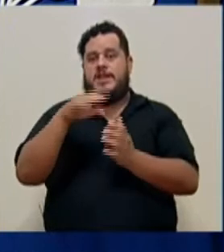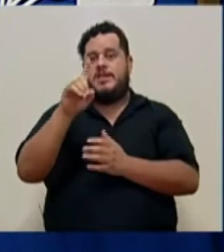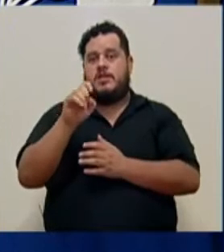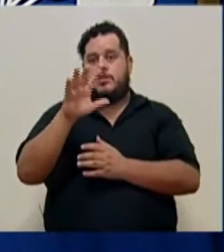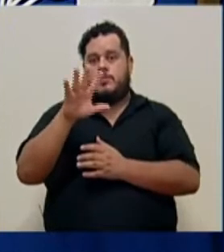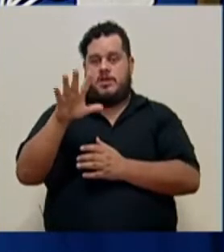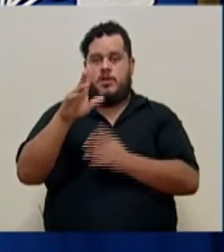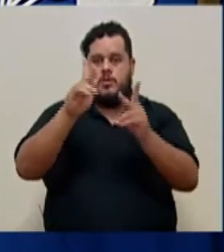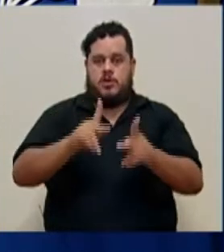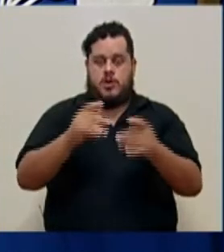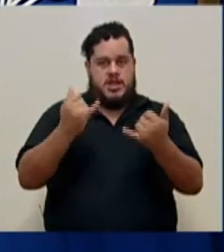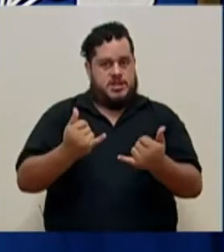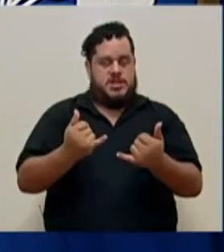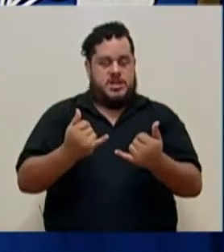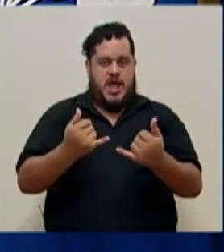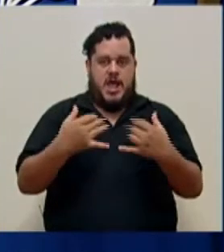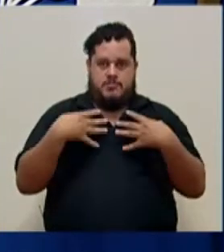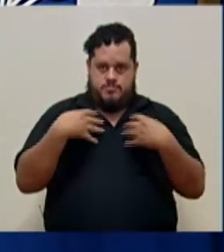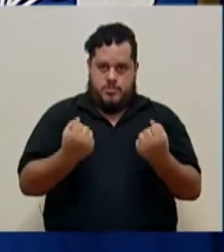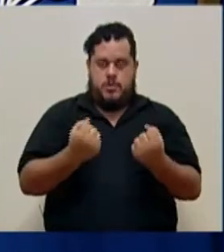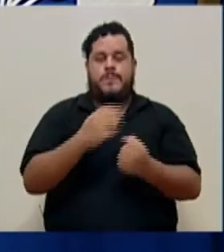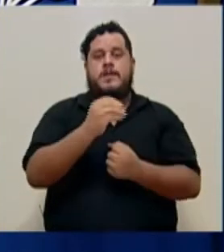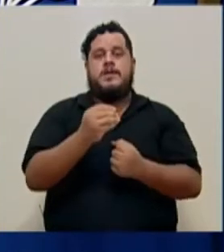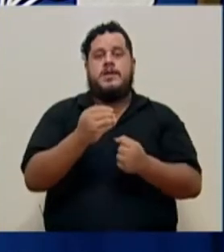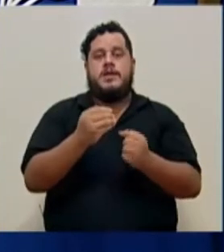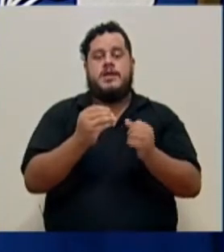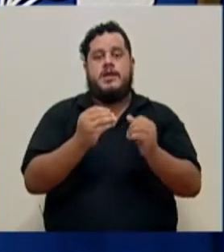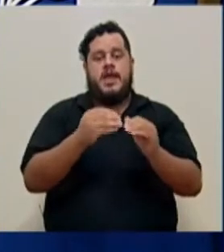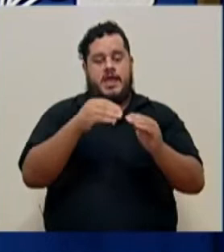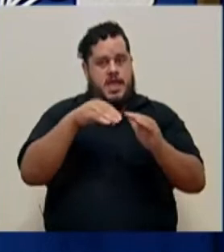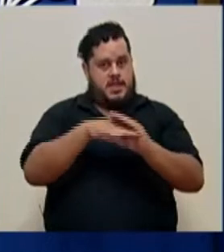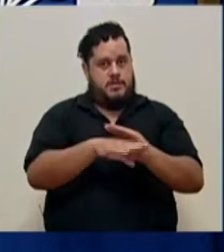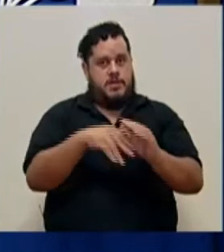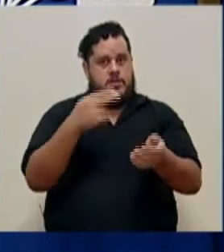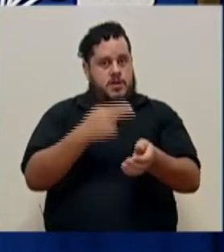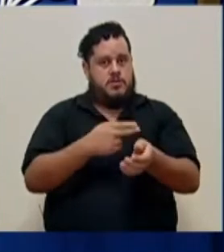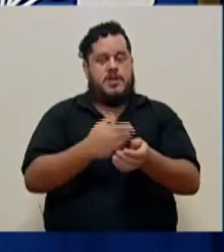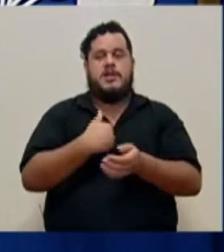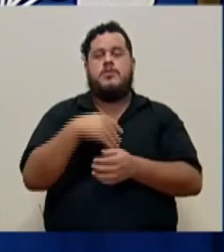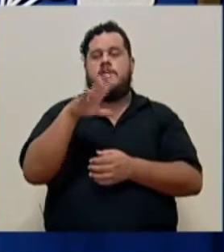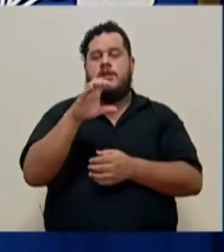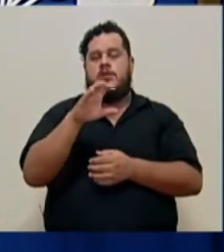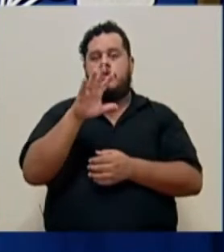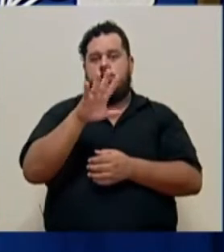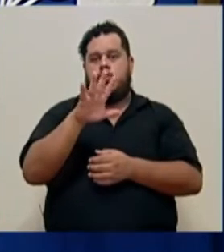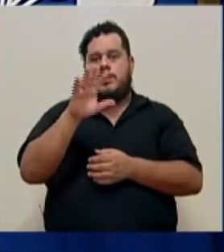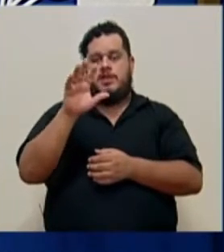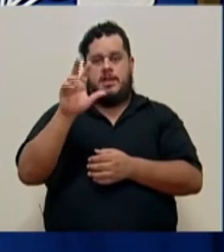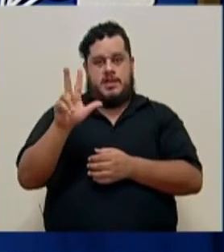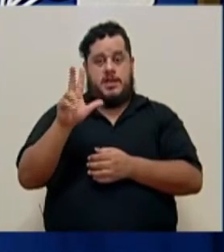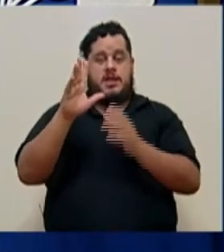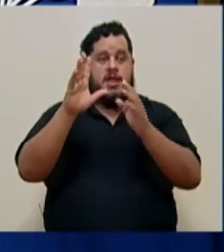54.155 personas recuperadas. En cuanto a hospitalización, tenemos 553 personas